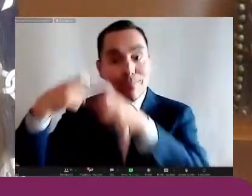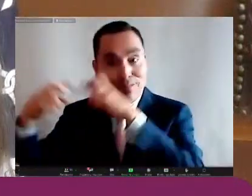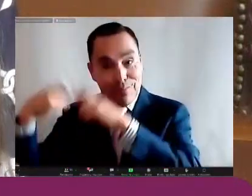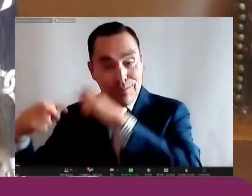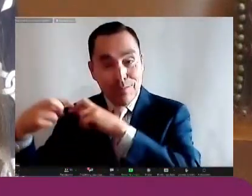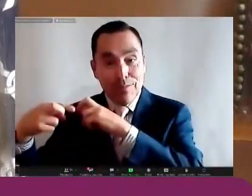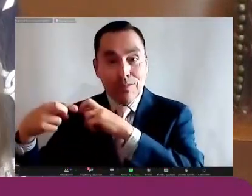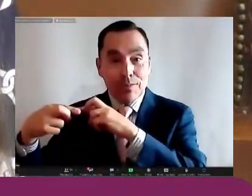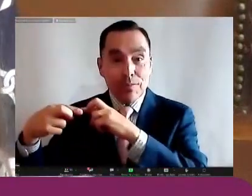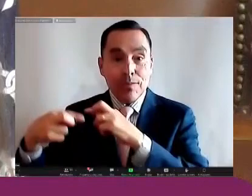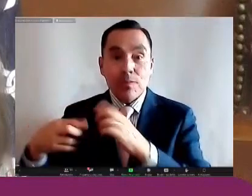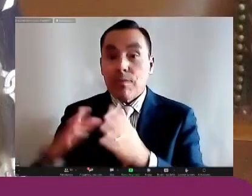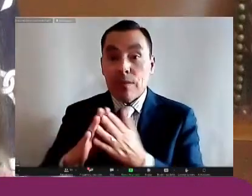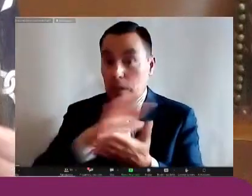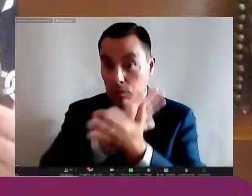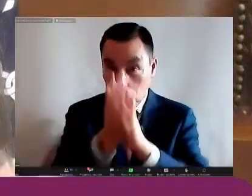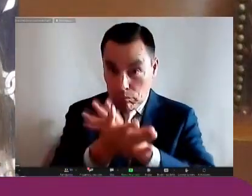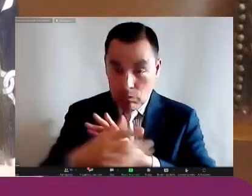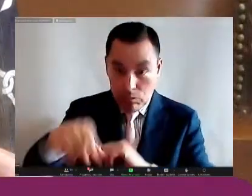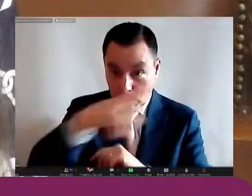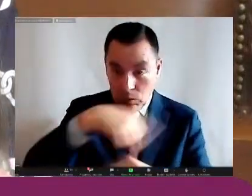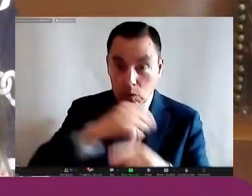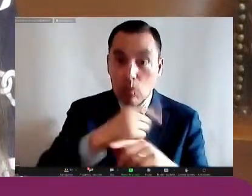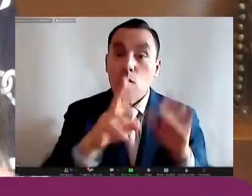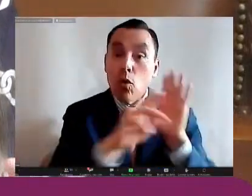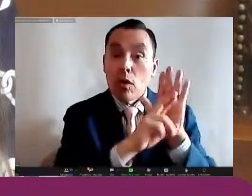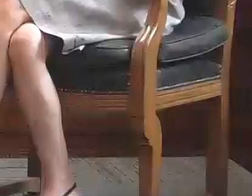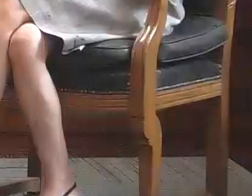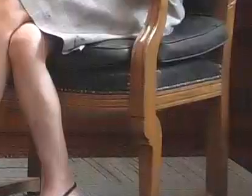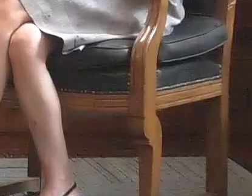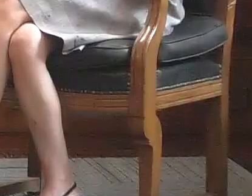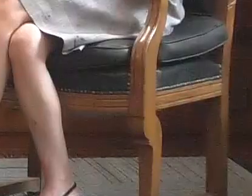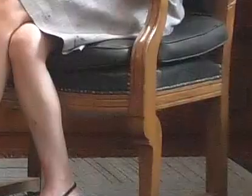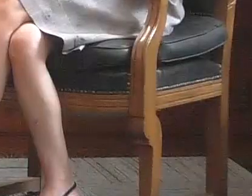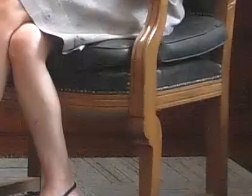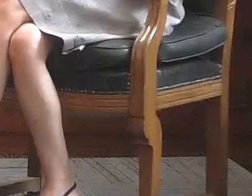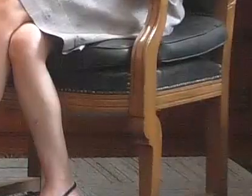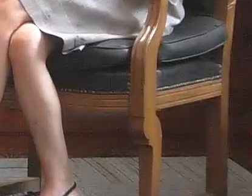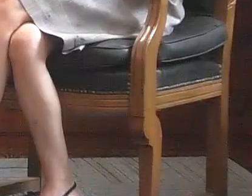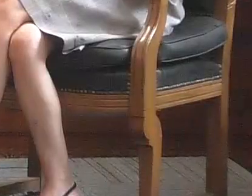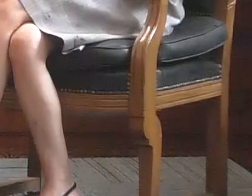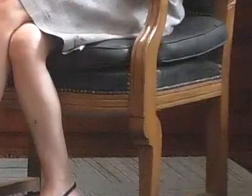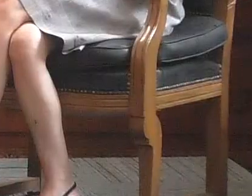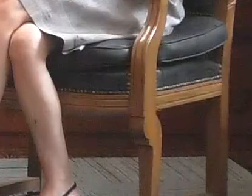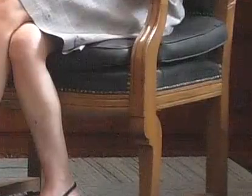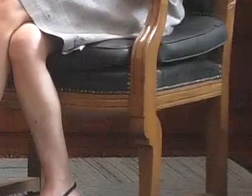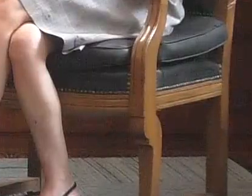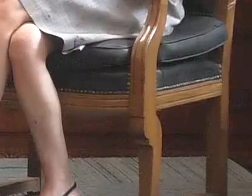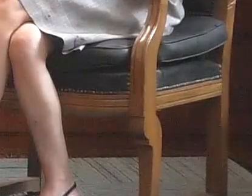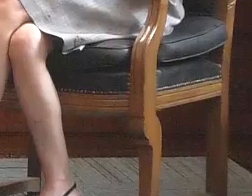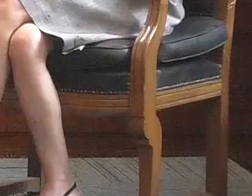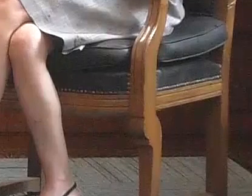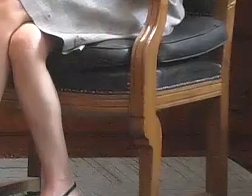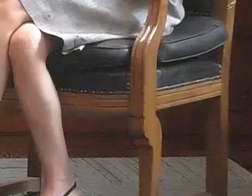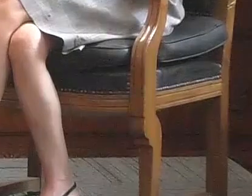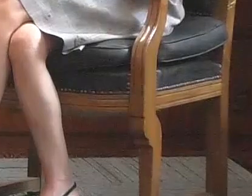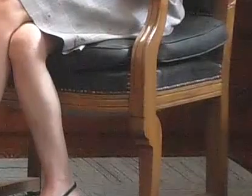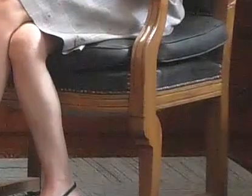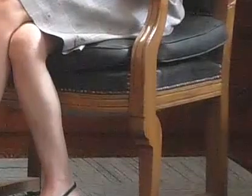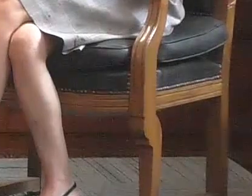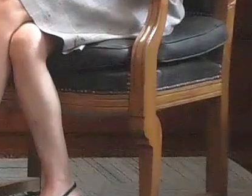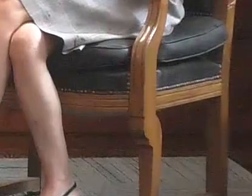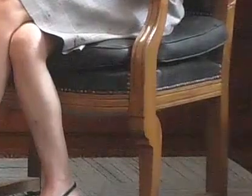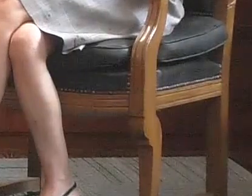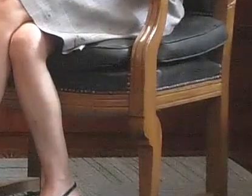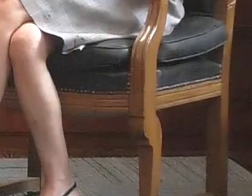En general tenemos reglas que son formalmente neutras, pero cuya aplicación, y esto